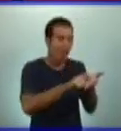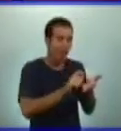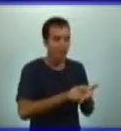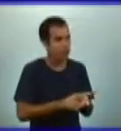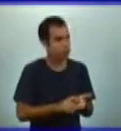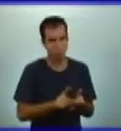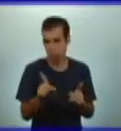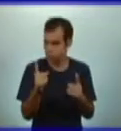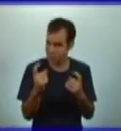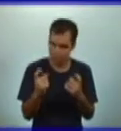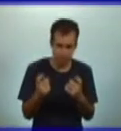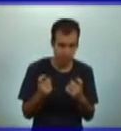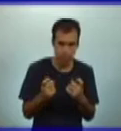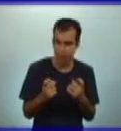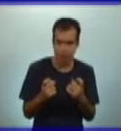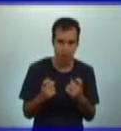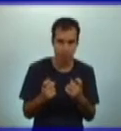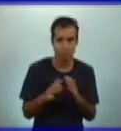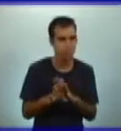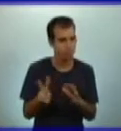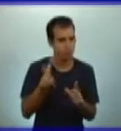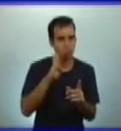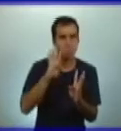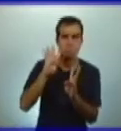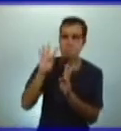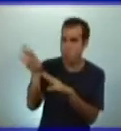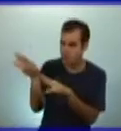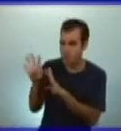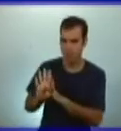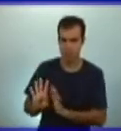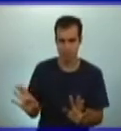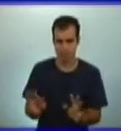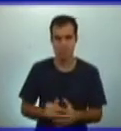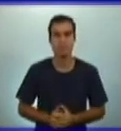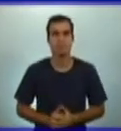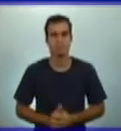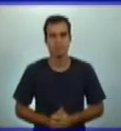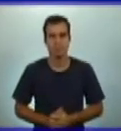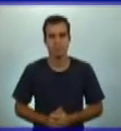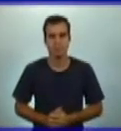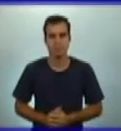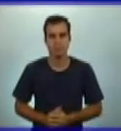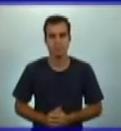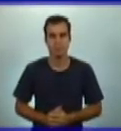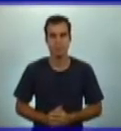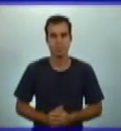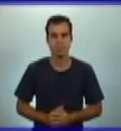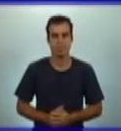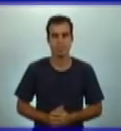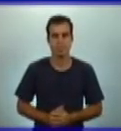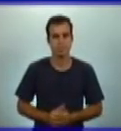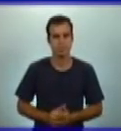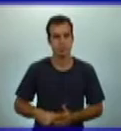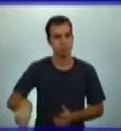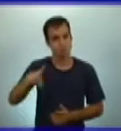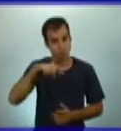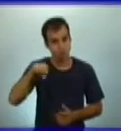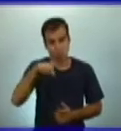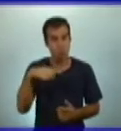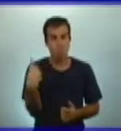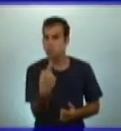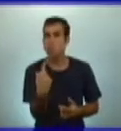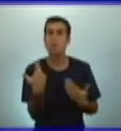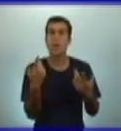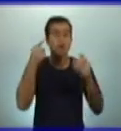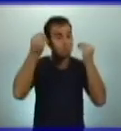no es necesario copiar estos ejercicios, solo vamos a seguir la explicación, vamos a ir analizándolo.